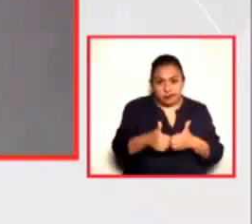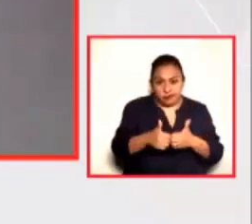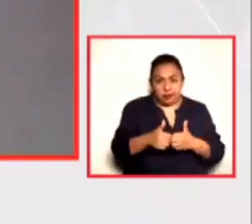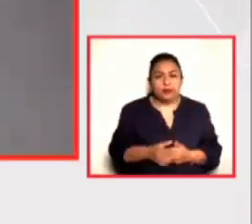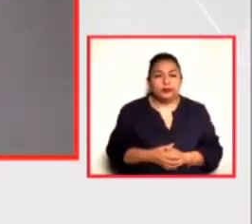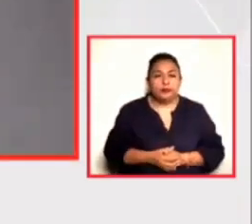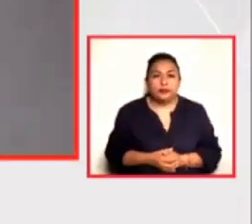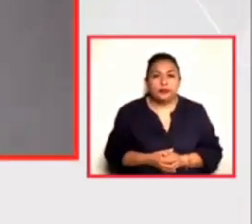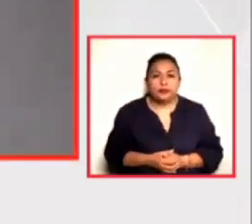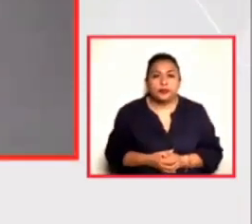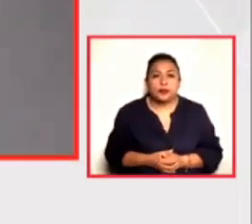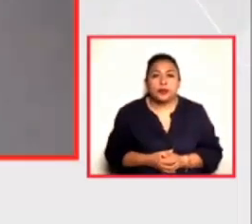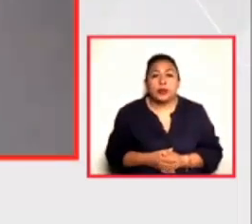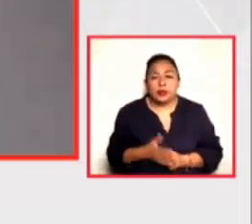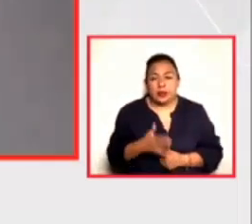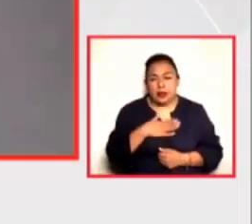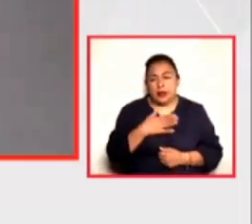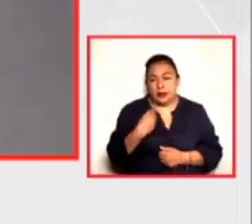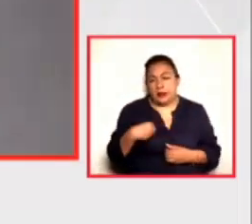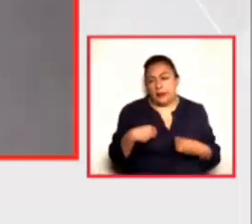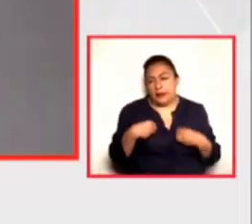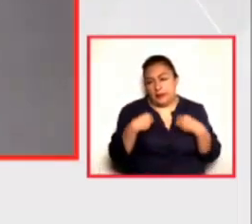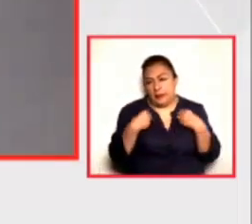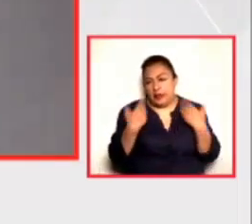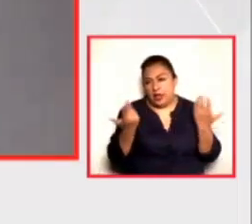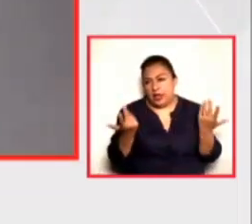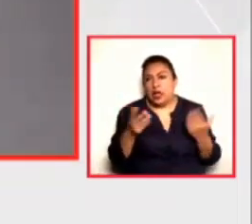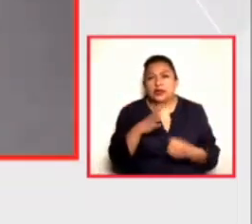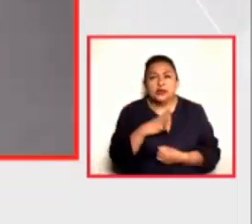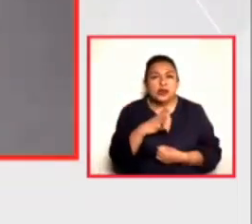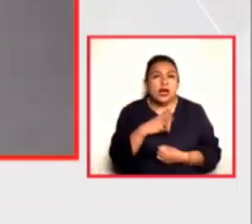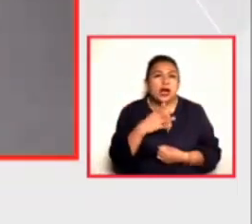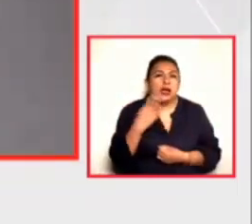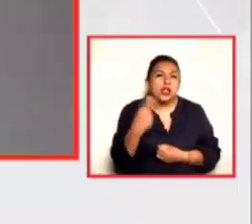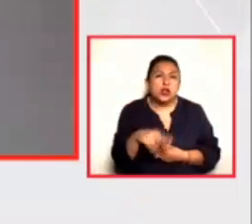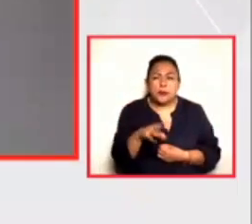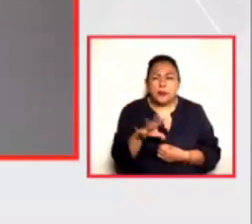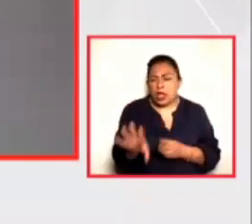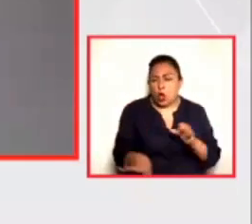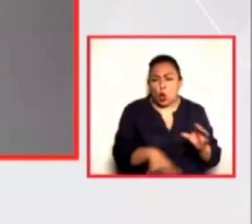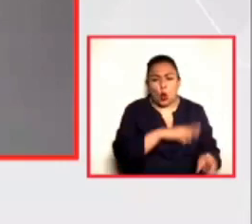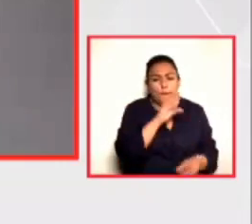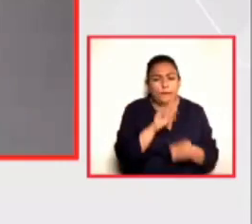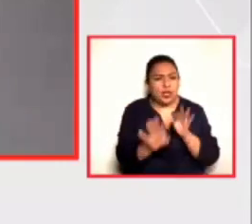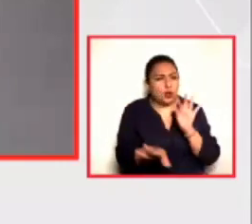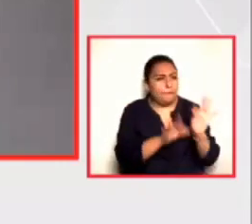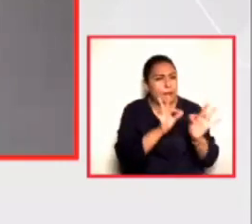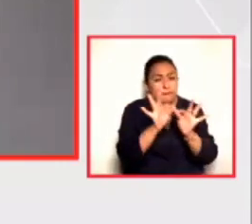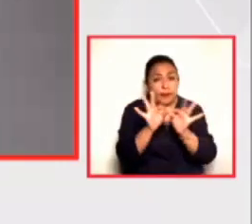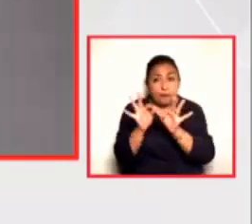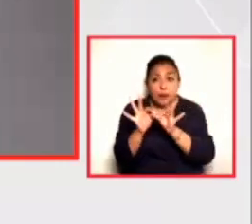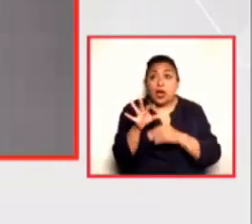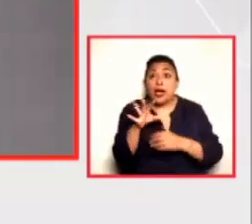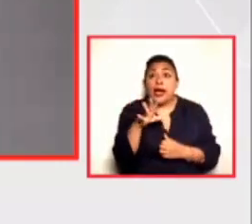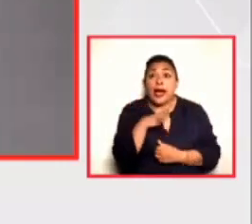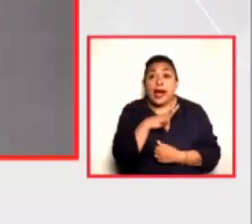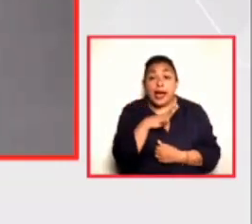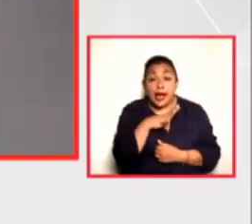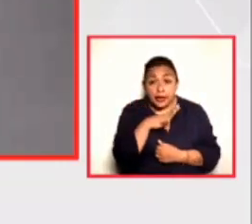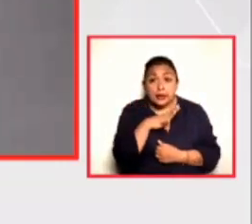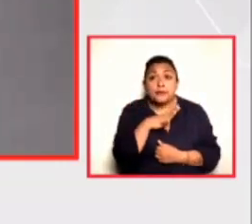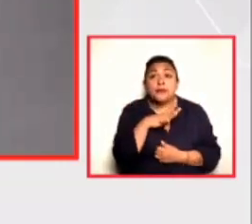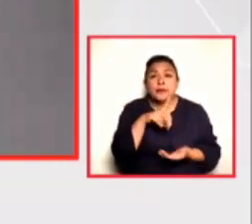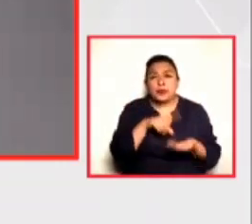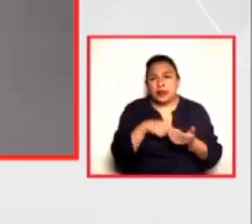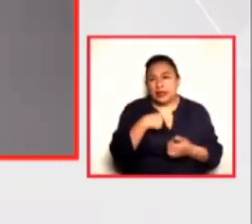Cuando nuestras vidas están en lo que llamamos completo funcionamiento, hay un ruido que nuestra